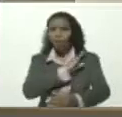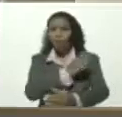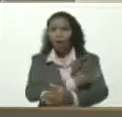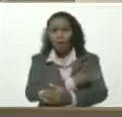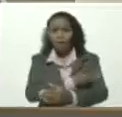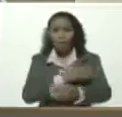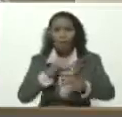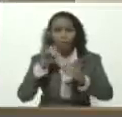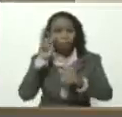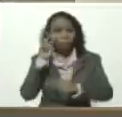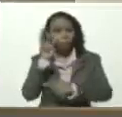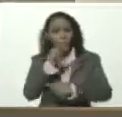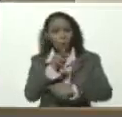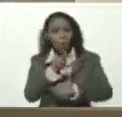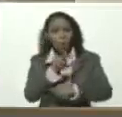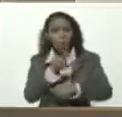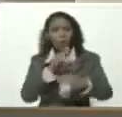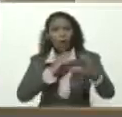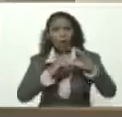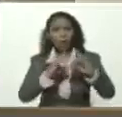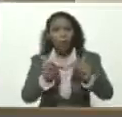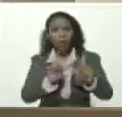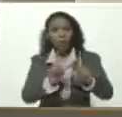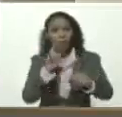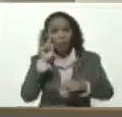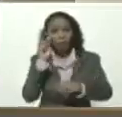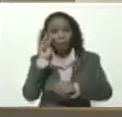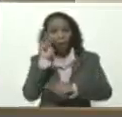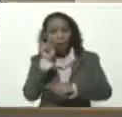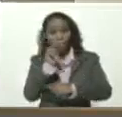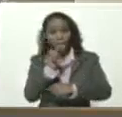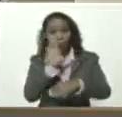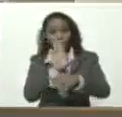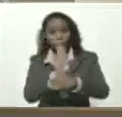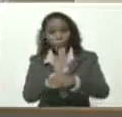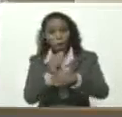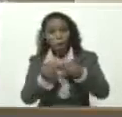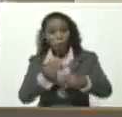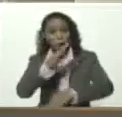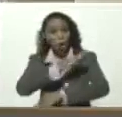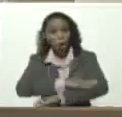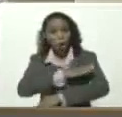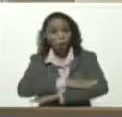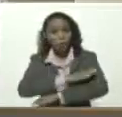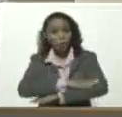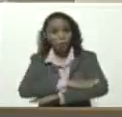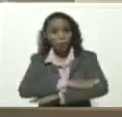de monitoreo de medios para llevarle el pulso a cómo se comporta